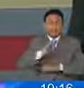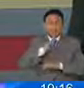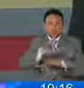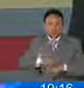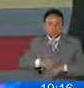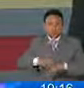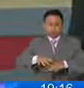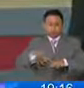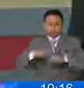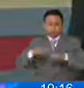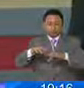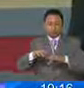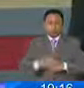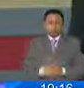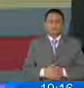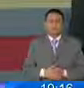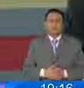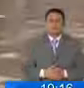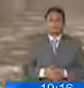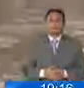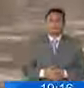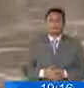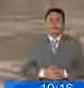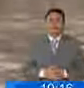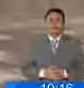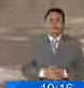por las recientes lluvias.